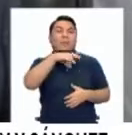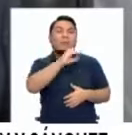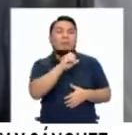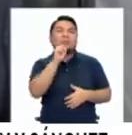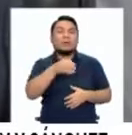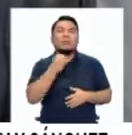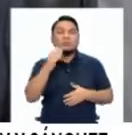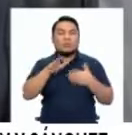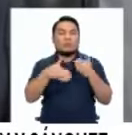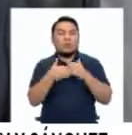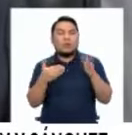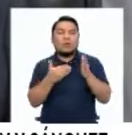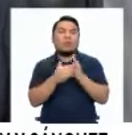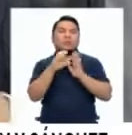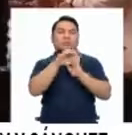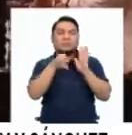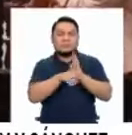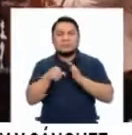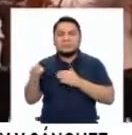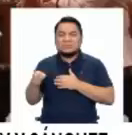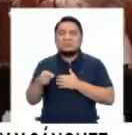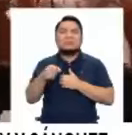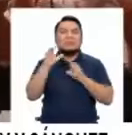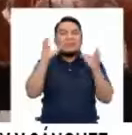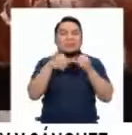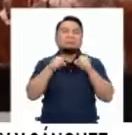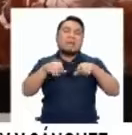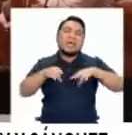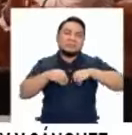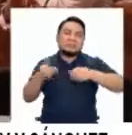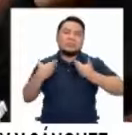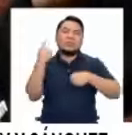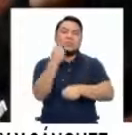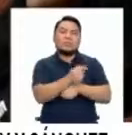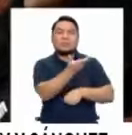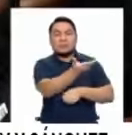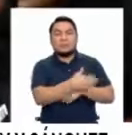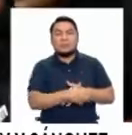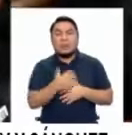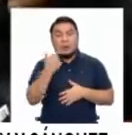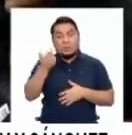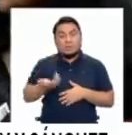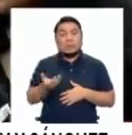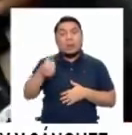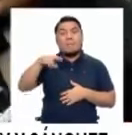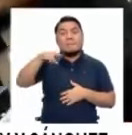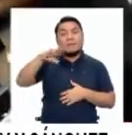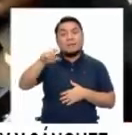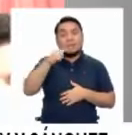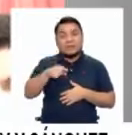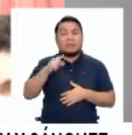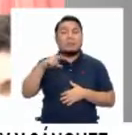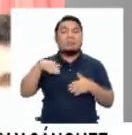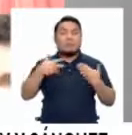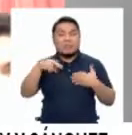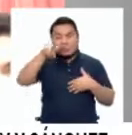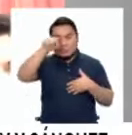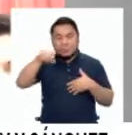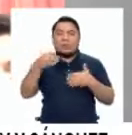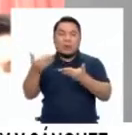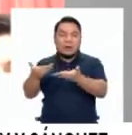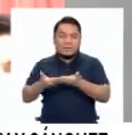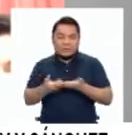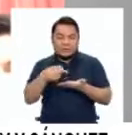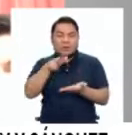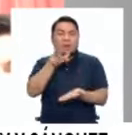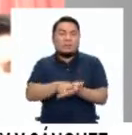presuntas infracciones constitucionales. La denuncia será revisada por la legisladora María Gallardo de Podemos Perú. Esta decisión fue